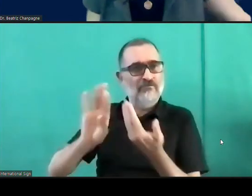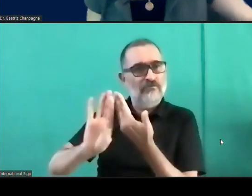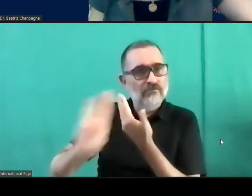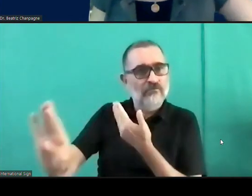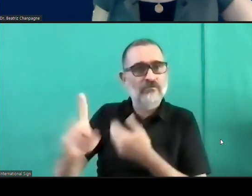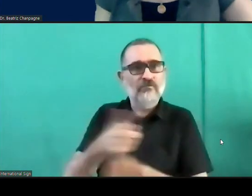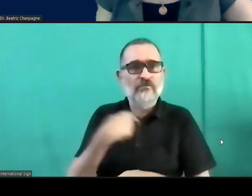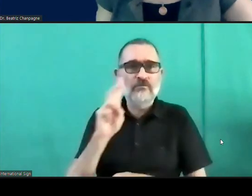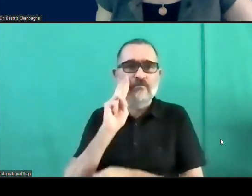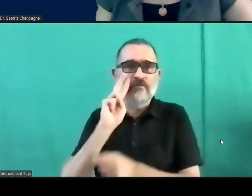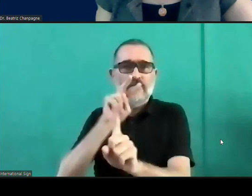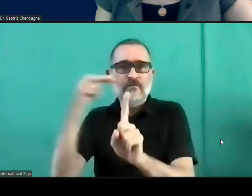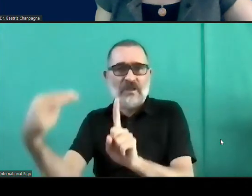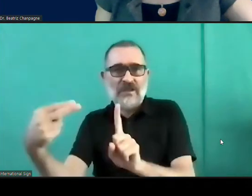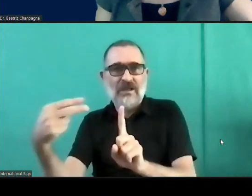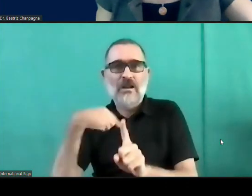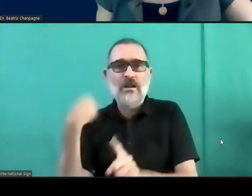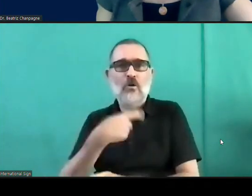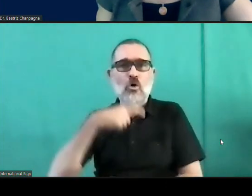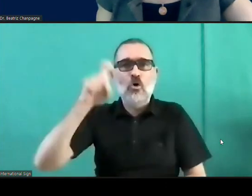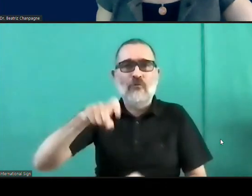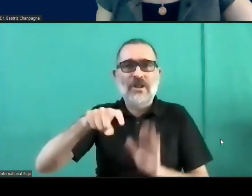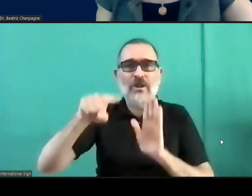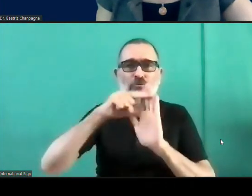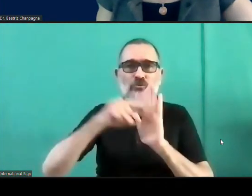de hoy no reaccionemos anticipemos